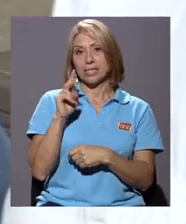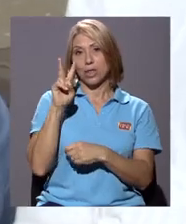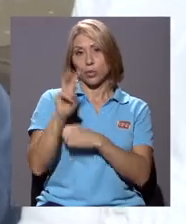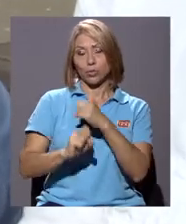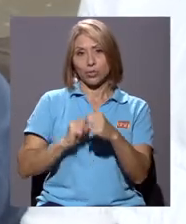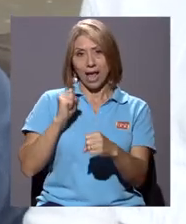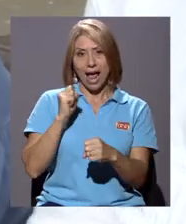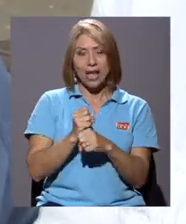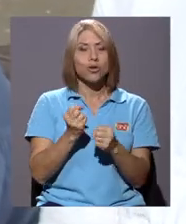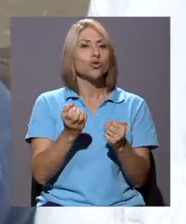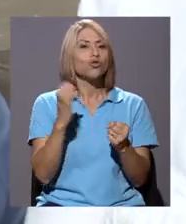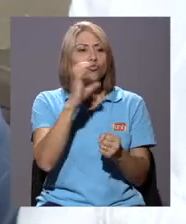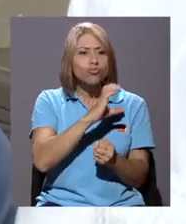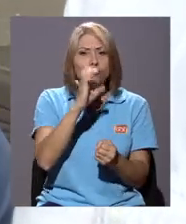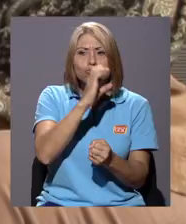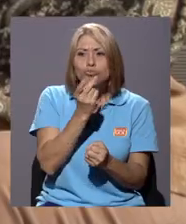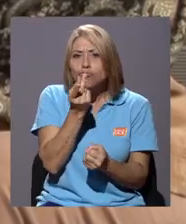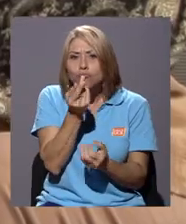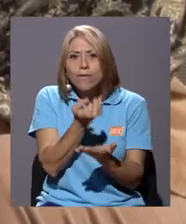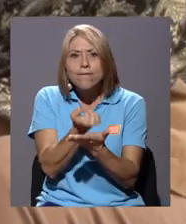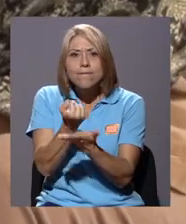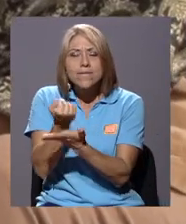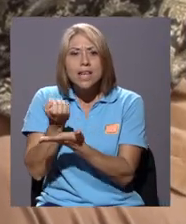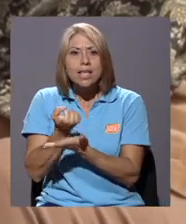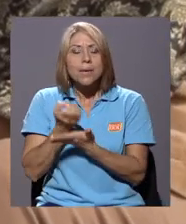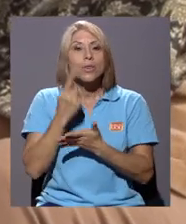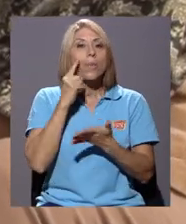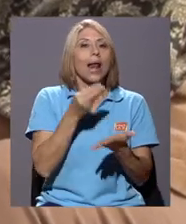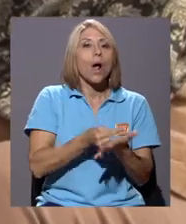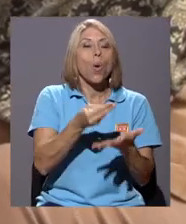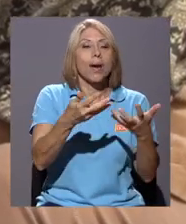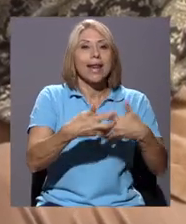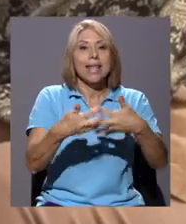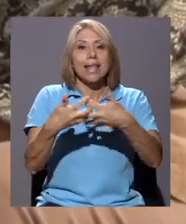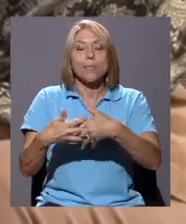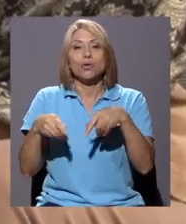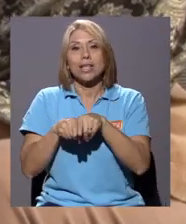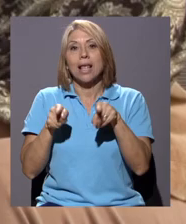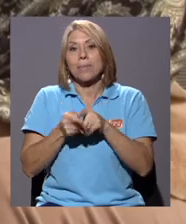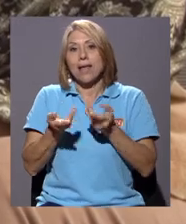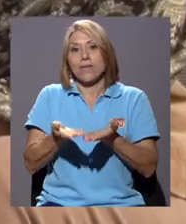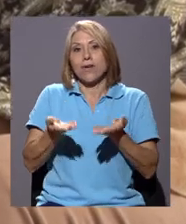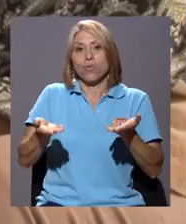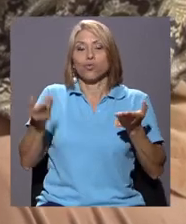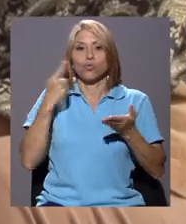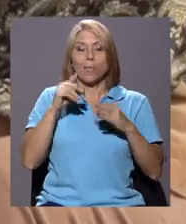buscando financiamiento para dotarlo de más equipos y recursos de enseñanza.